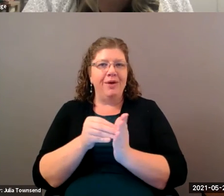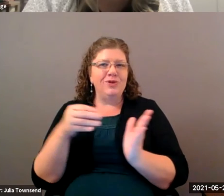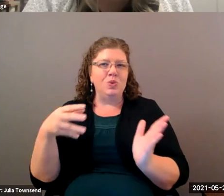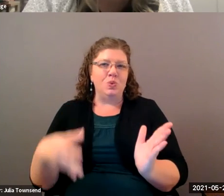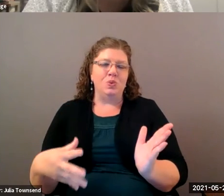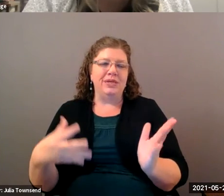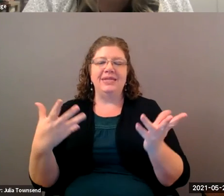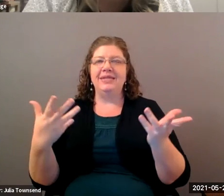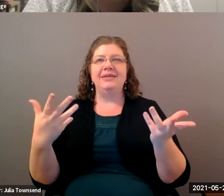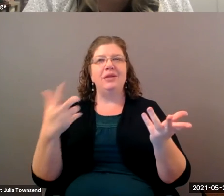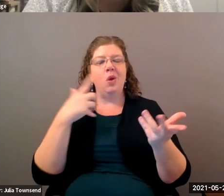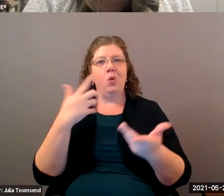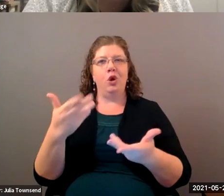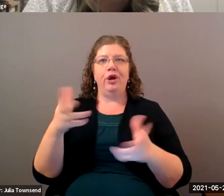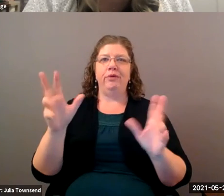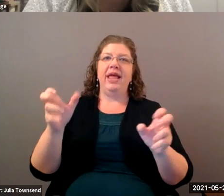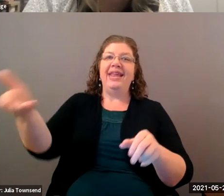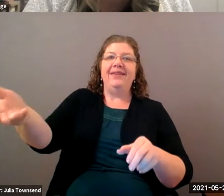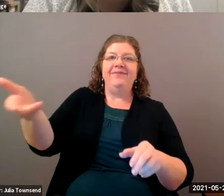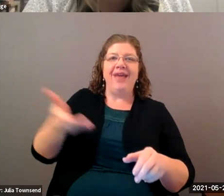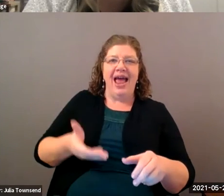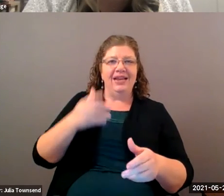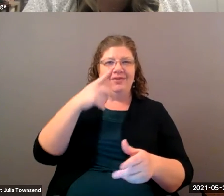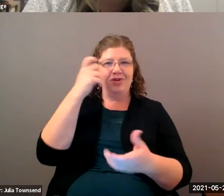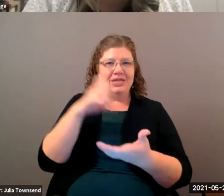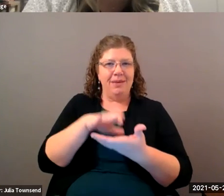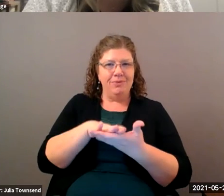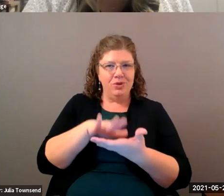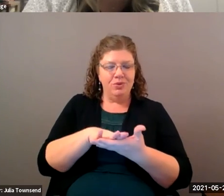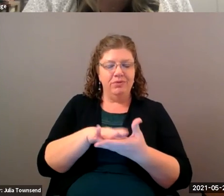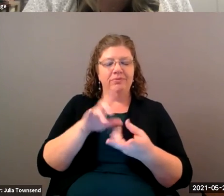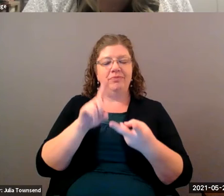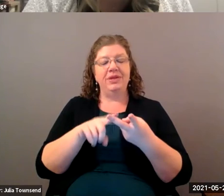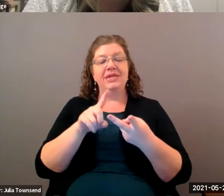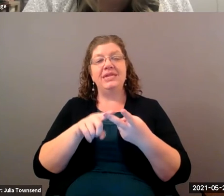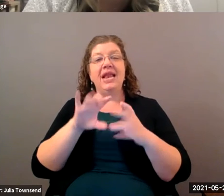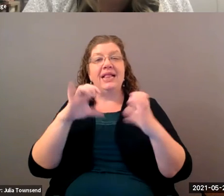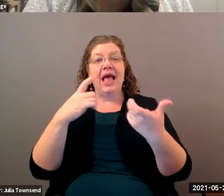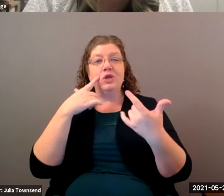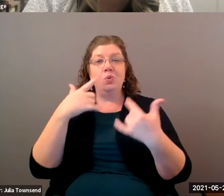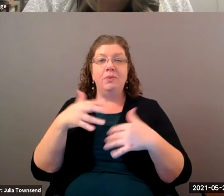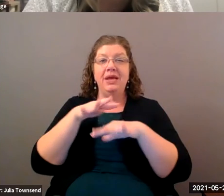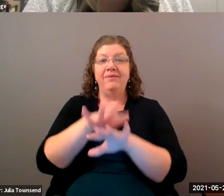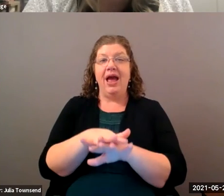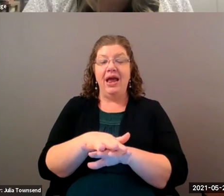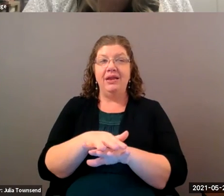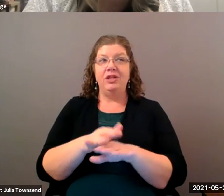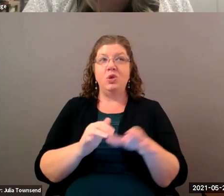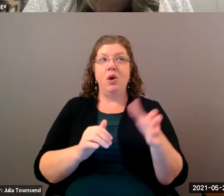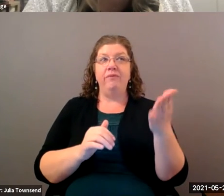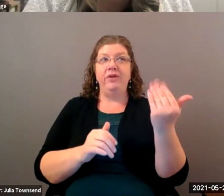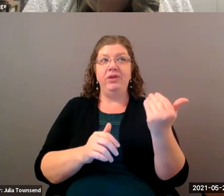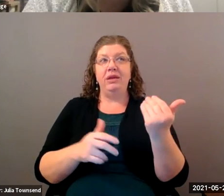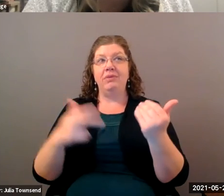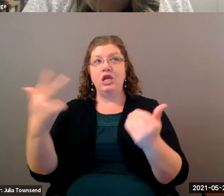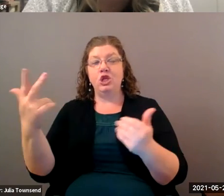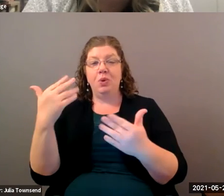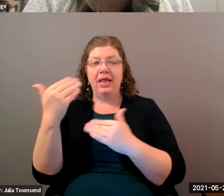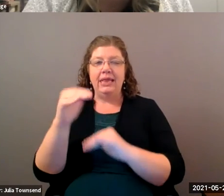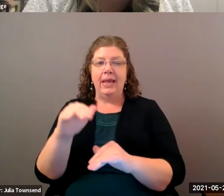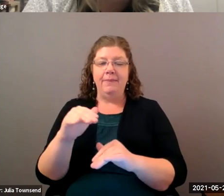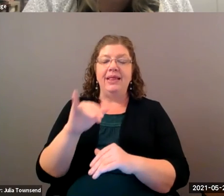había un límite de estudiantes y se les invitó a la escuela de verano y también se indicó que iban a combinar